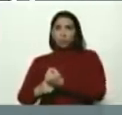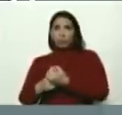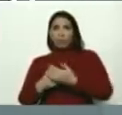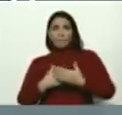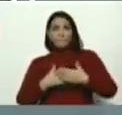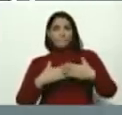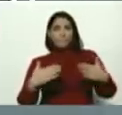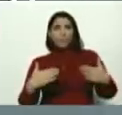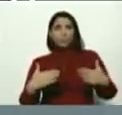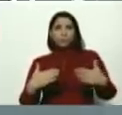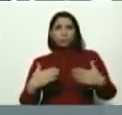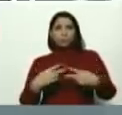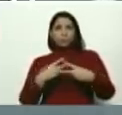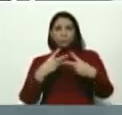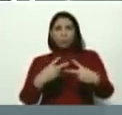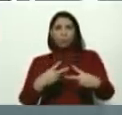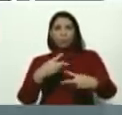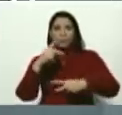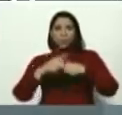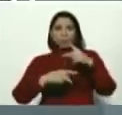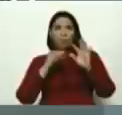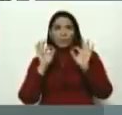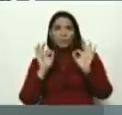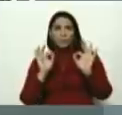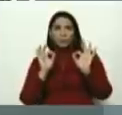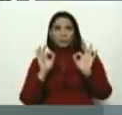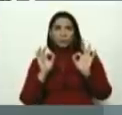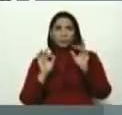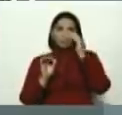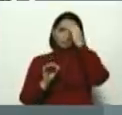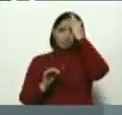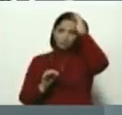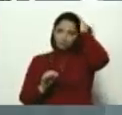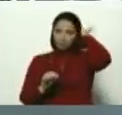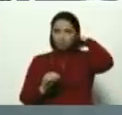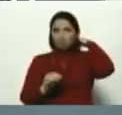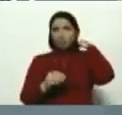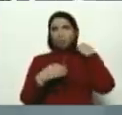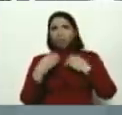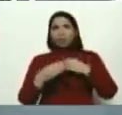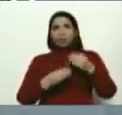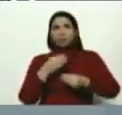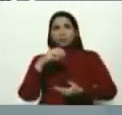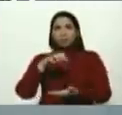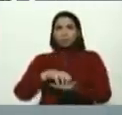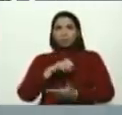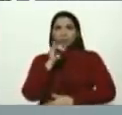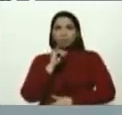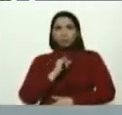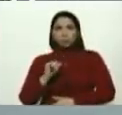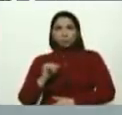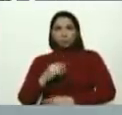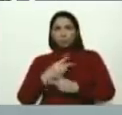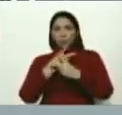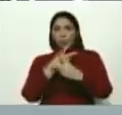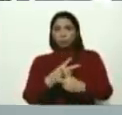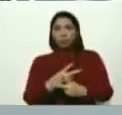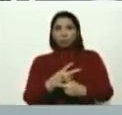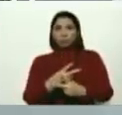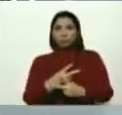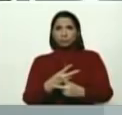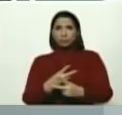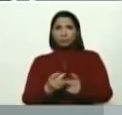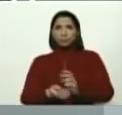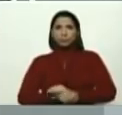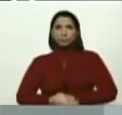este, en estos programas especiales que se están haciendo en el estado Zulia. Es voluntaria, correcto, no es de medicina.